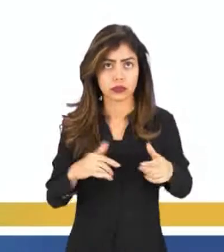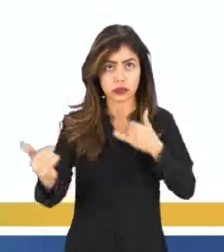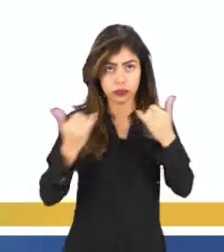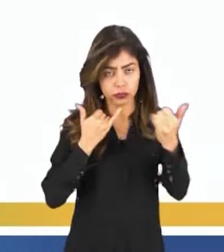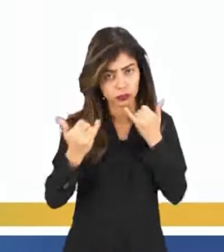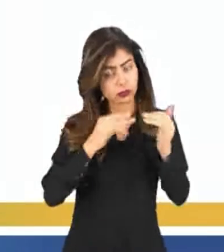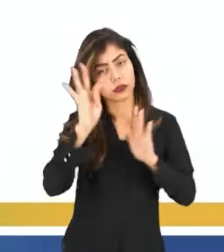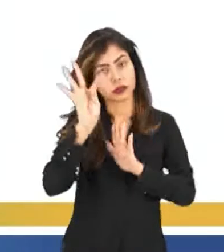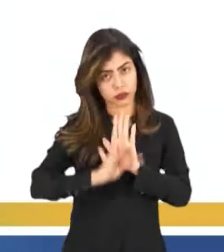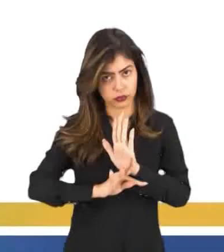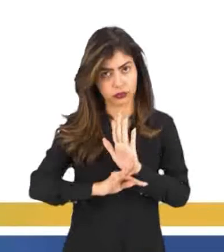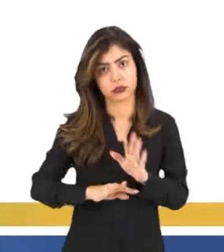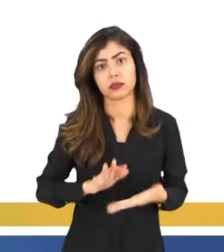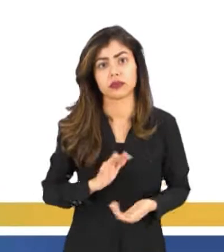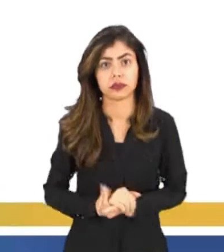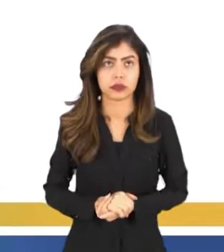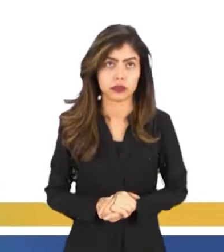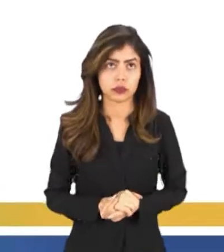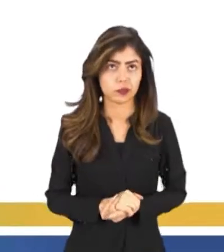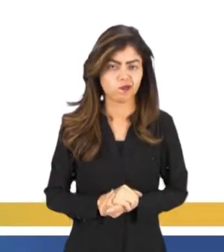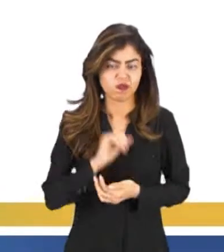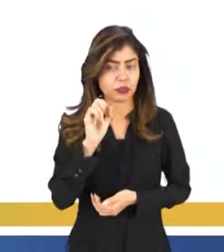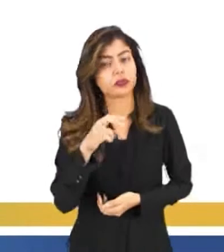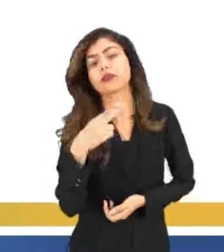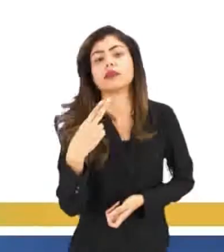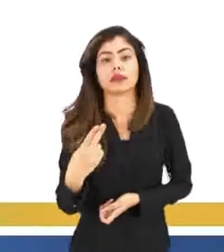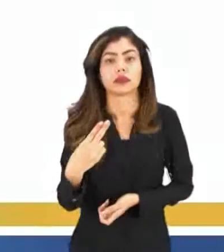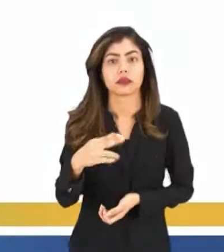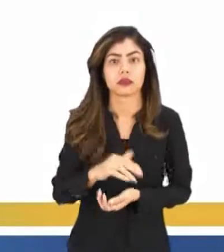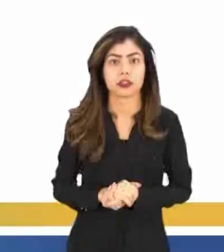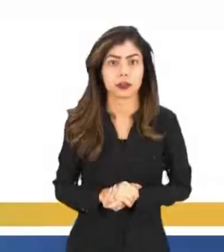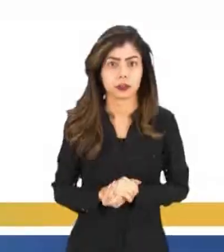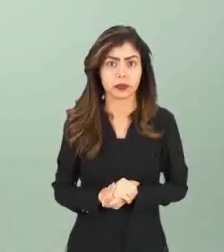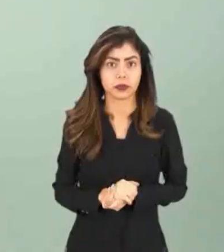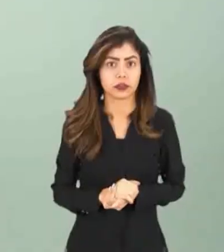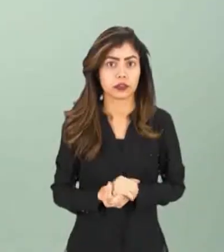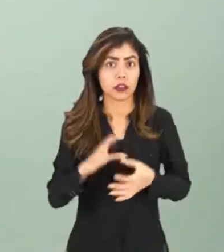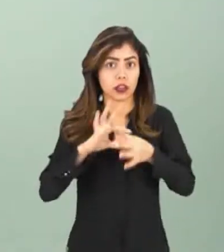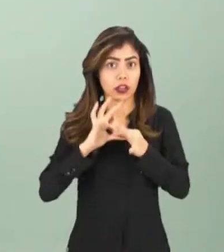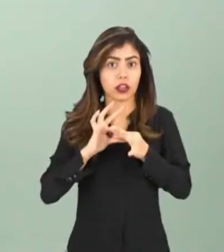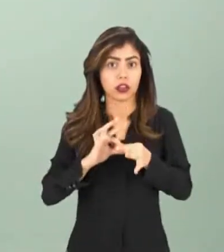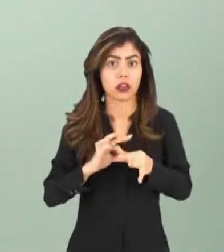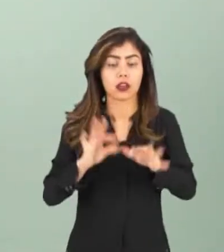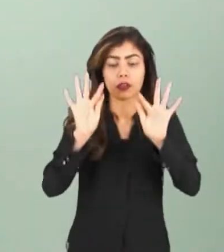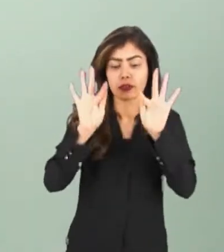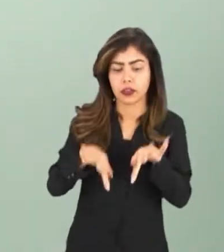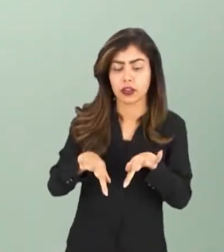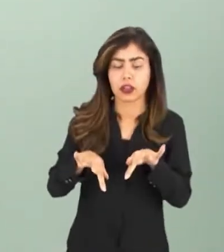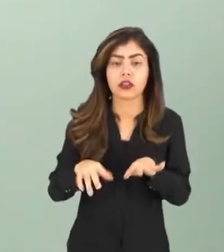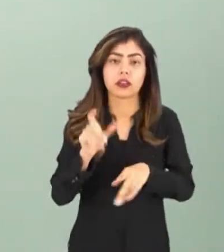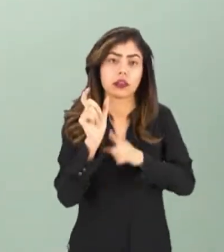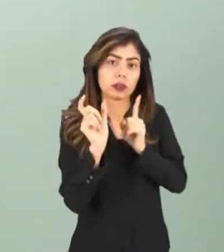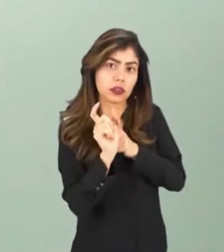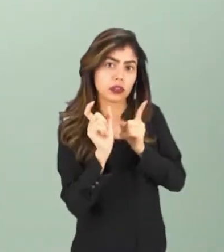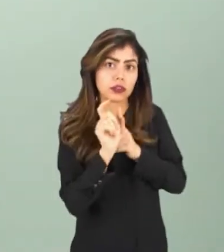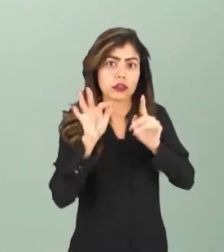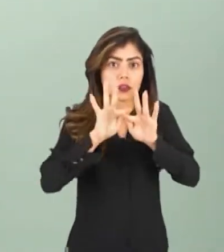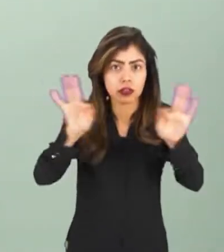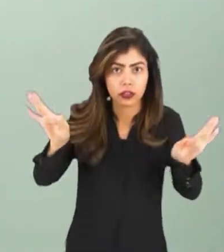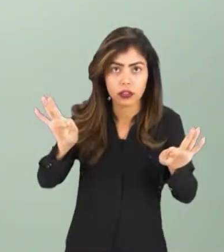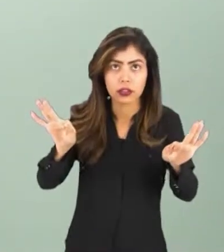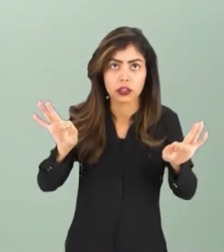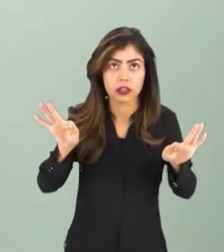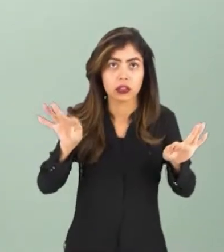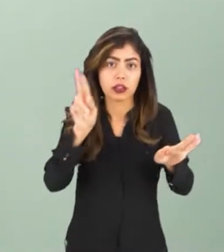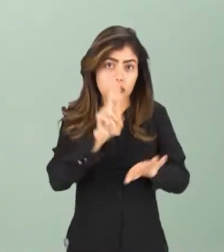información en el texto exige los conectores y conclusión salvo que las palabras o frases que